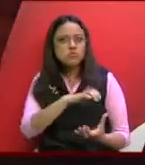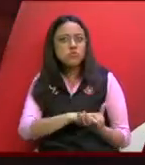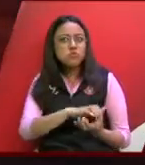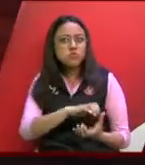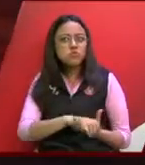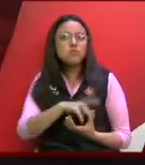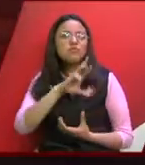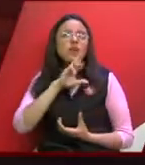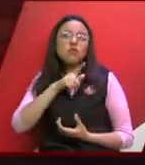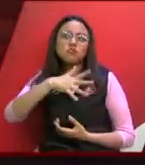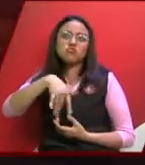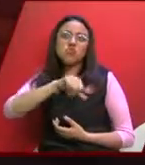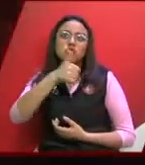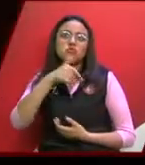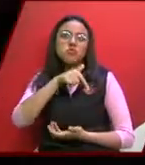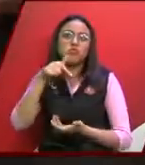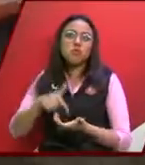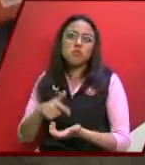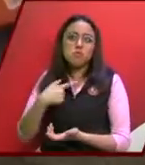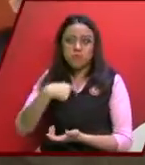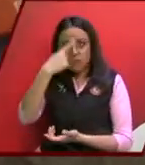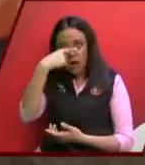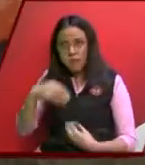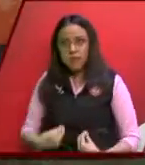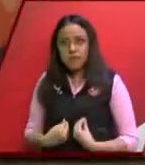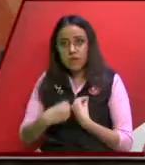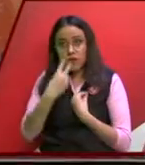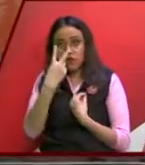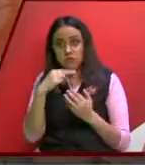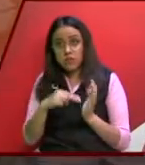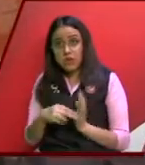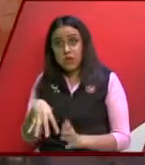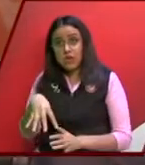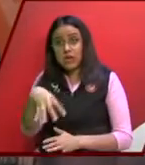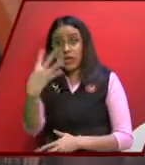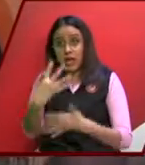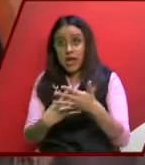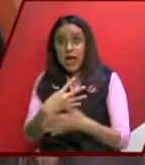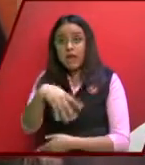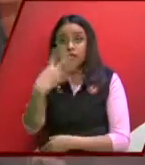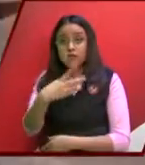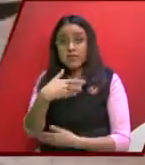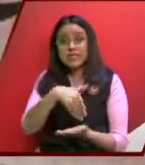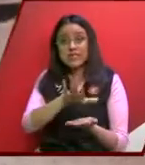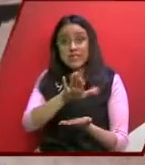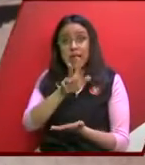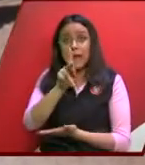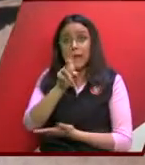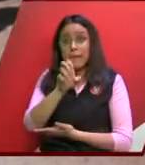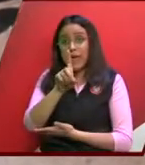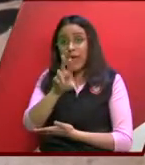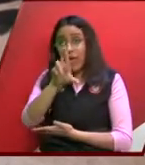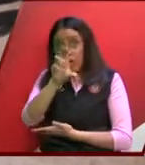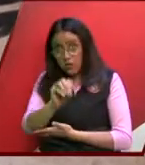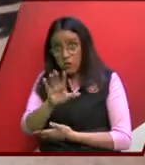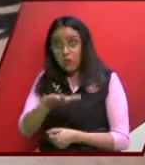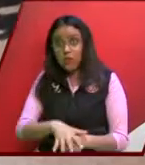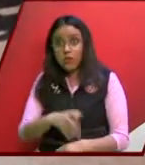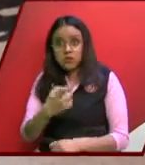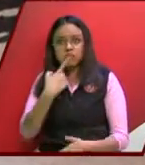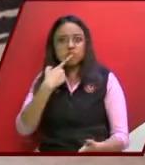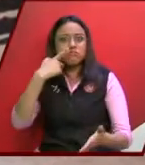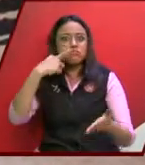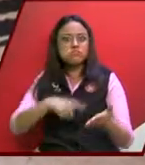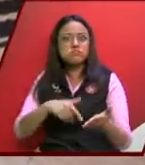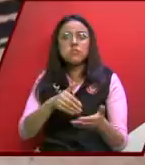mejor buscáramos otro lugar a donde irnos. En el año 2014, despidieron al señor Pedro, por lo que este presentó una demanda